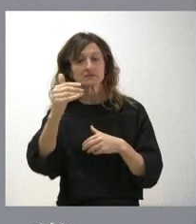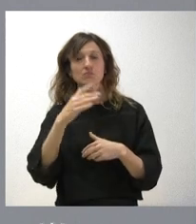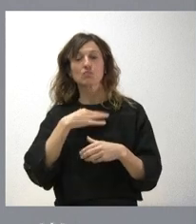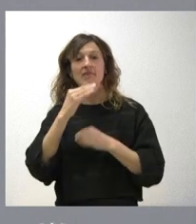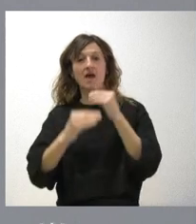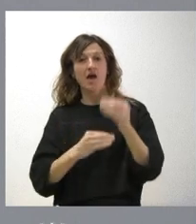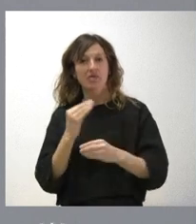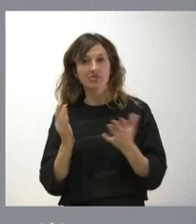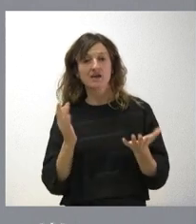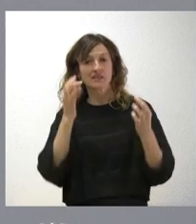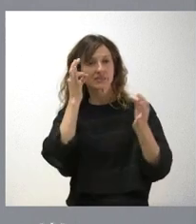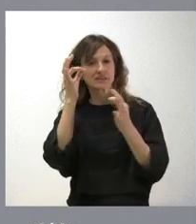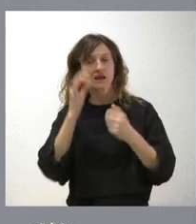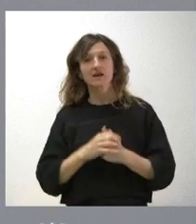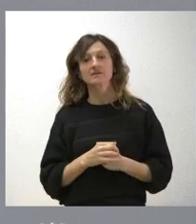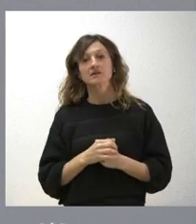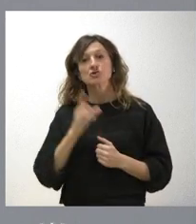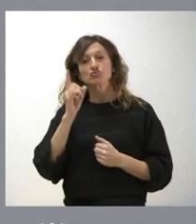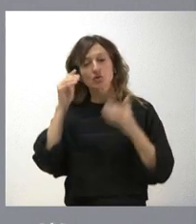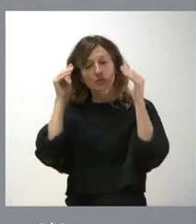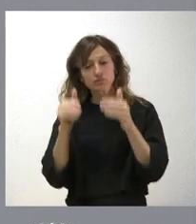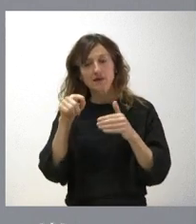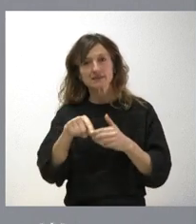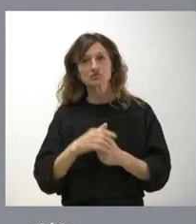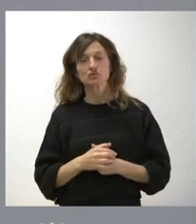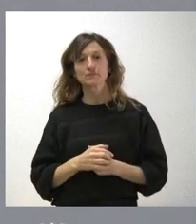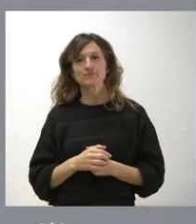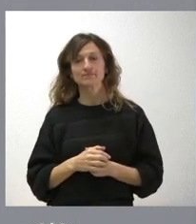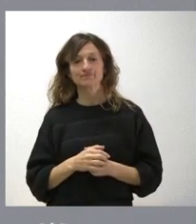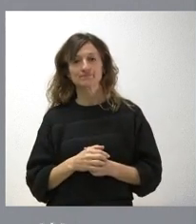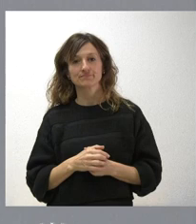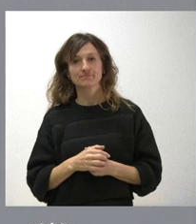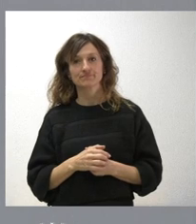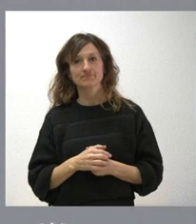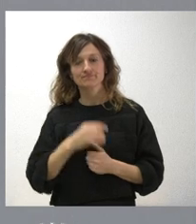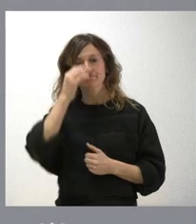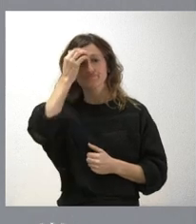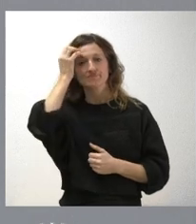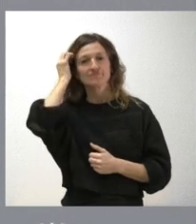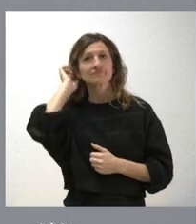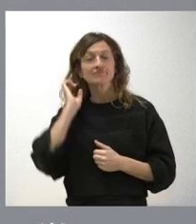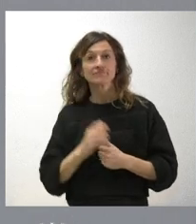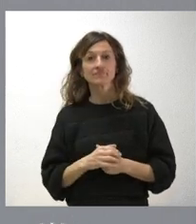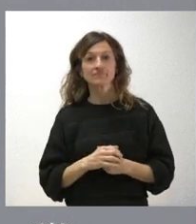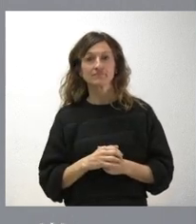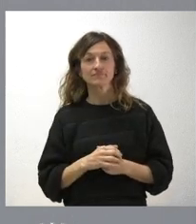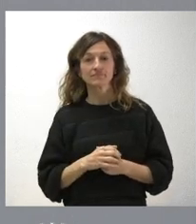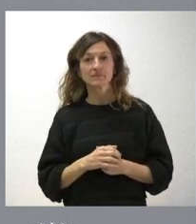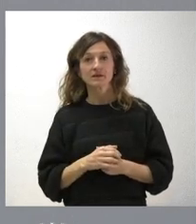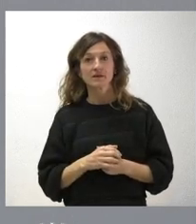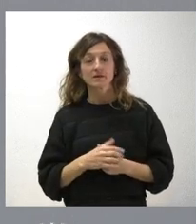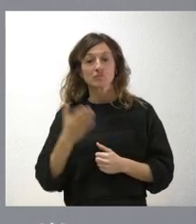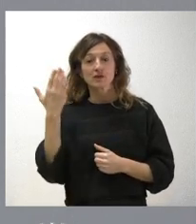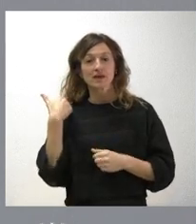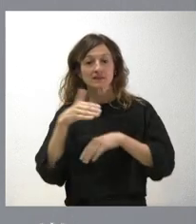hacer más detalle porque solo se va a dedicar a esto creo esto era antes una H institución de Rango inferior al